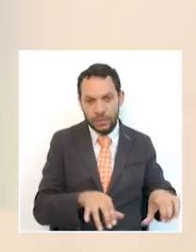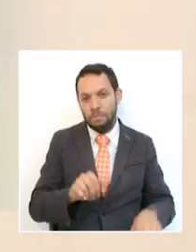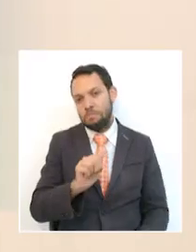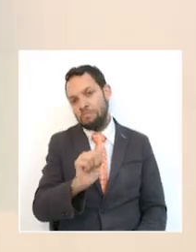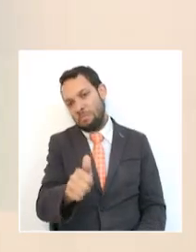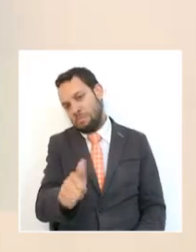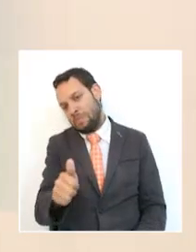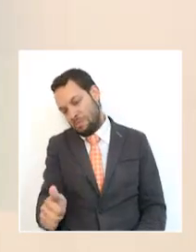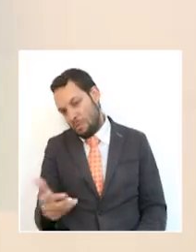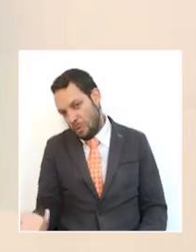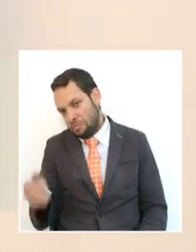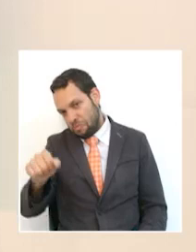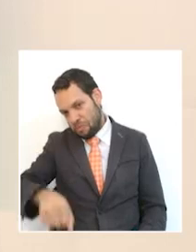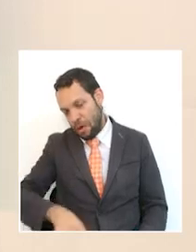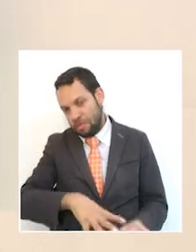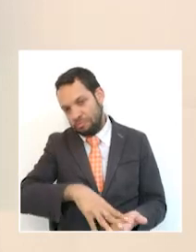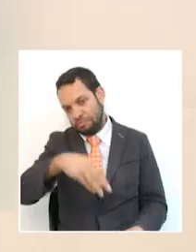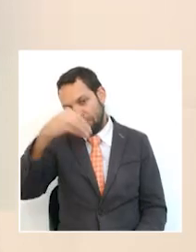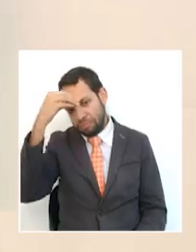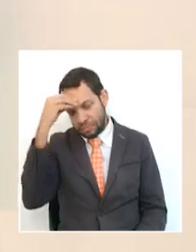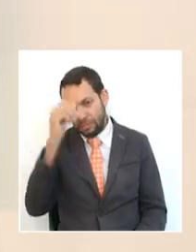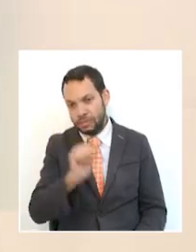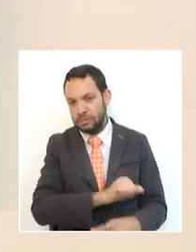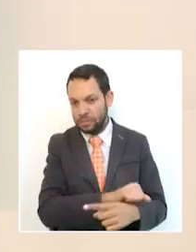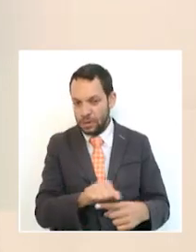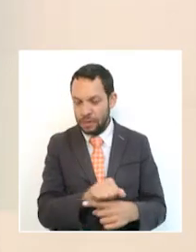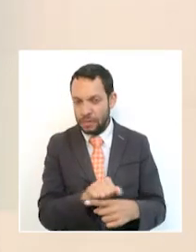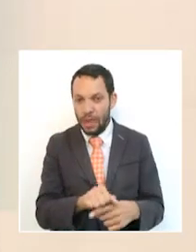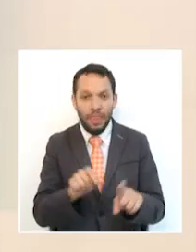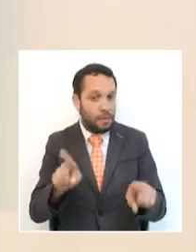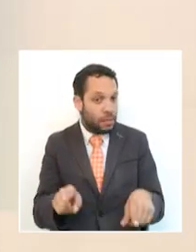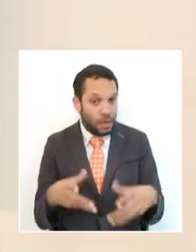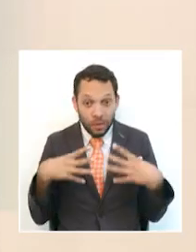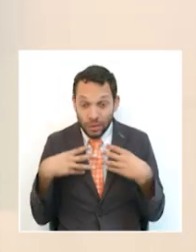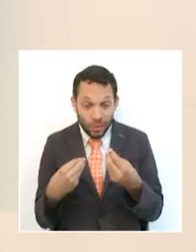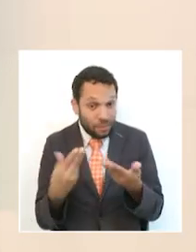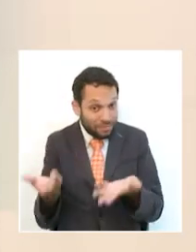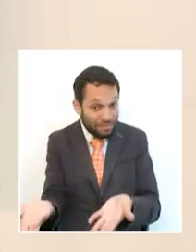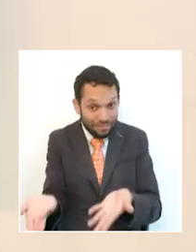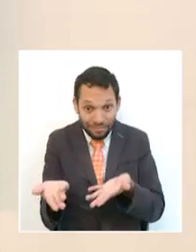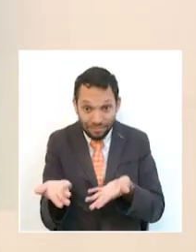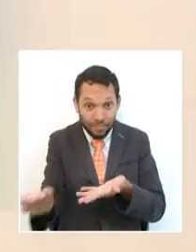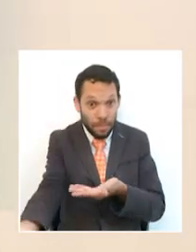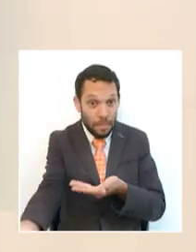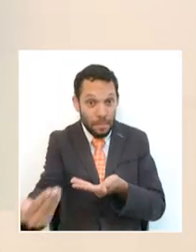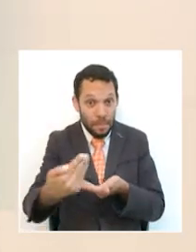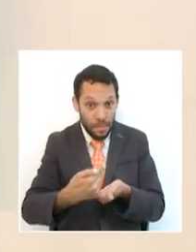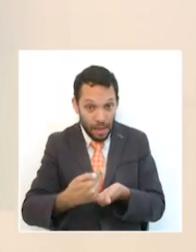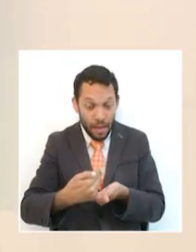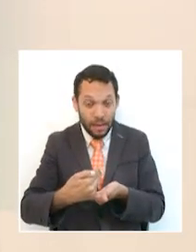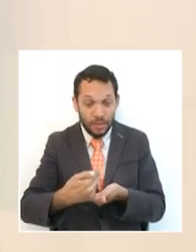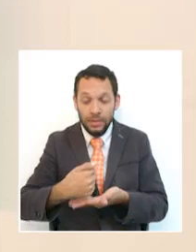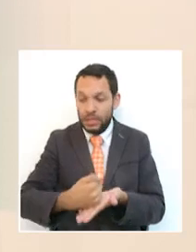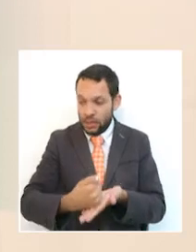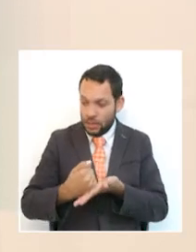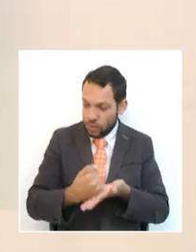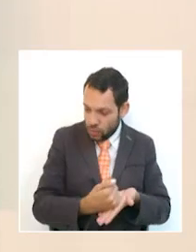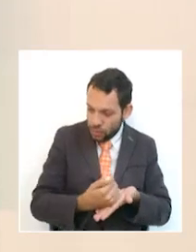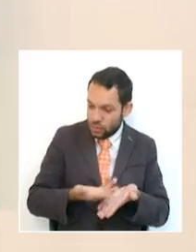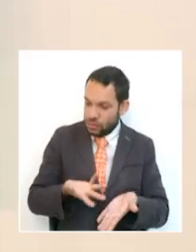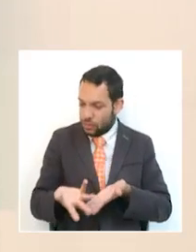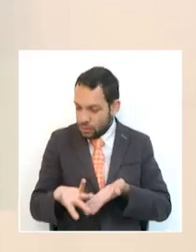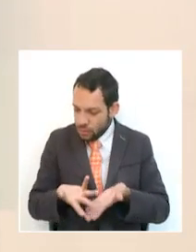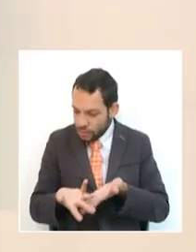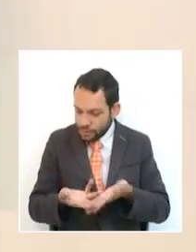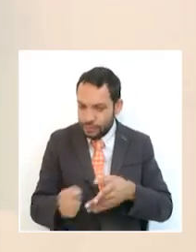también puedan vivirlas a través de profesionales que comparten con nosotros sus experiencias de años en este tipo de